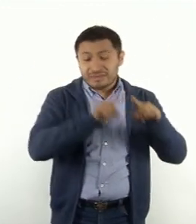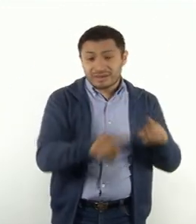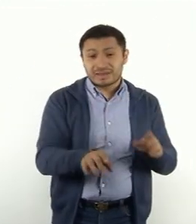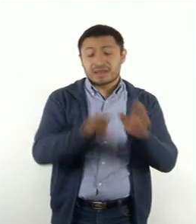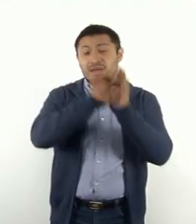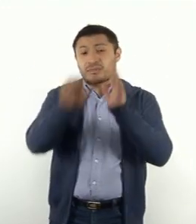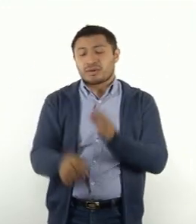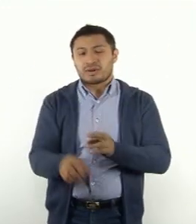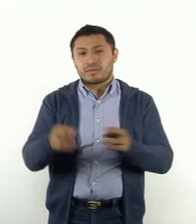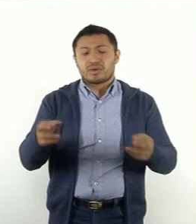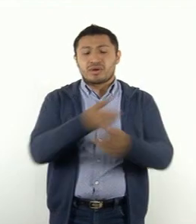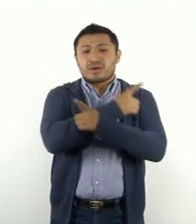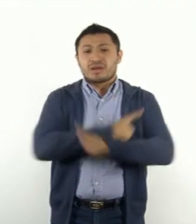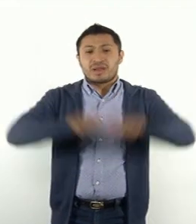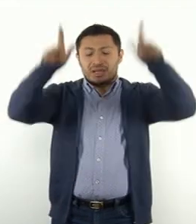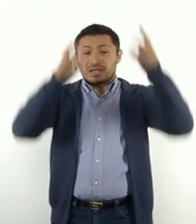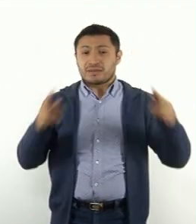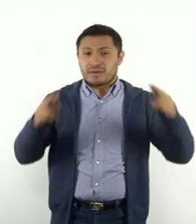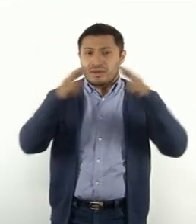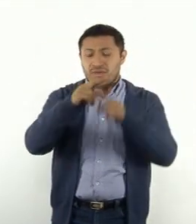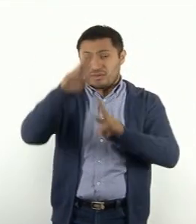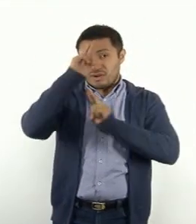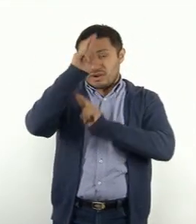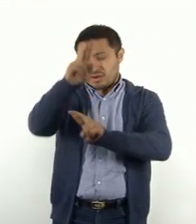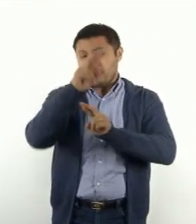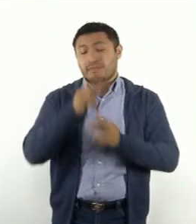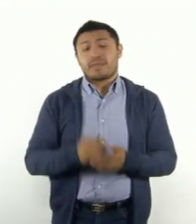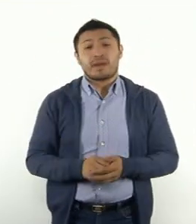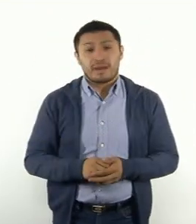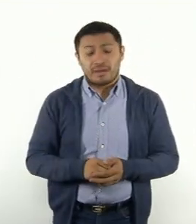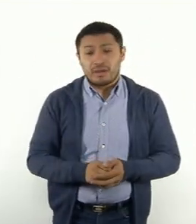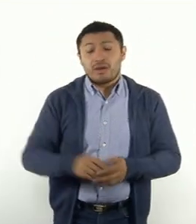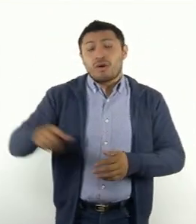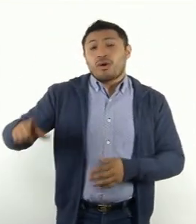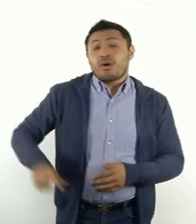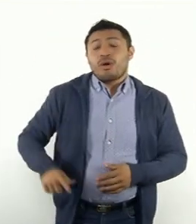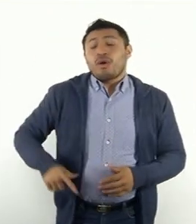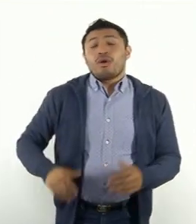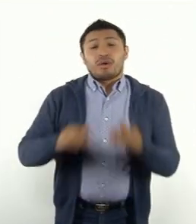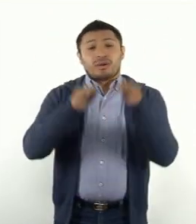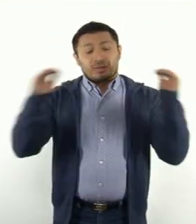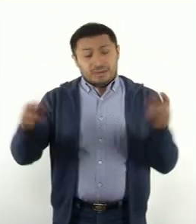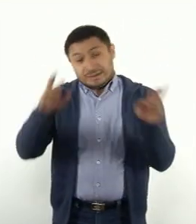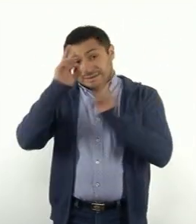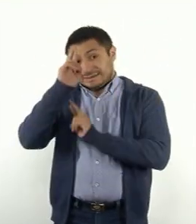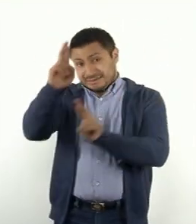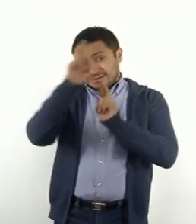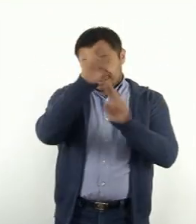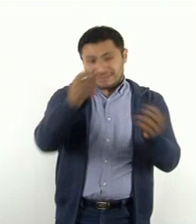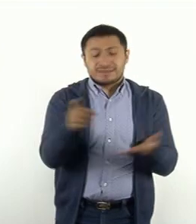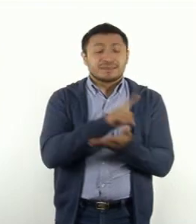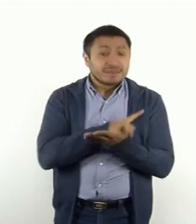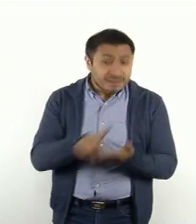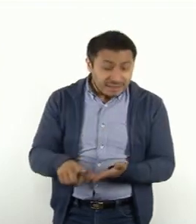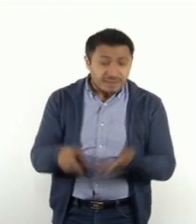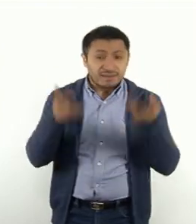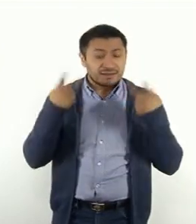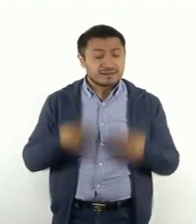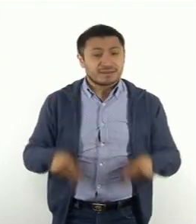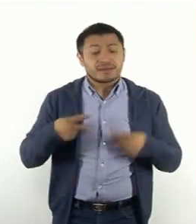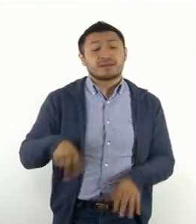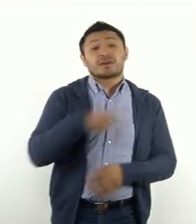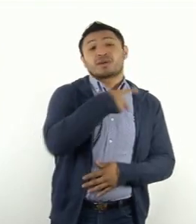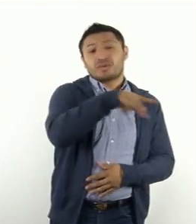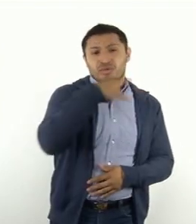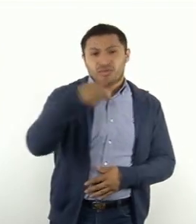de culto y tolerancia religiosa. Un gobierno democrático respeta el derecho de las personas